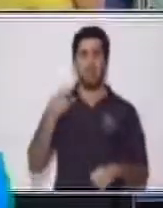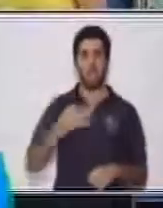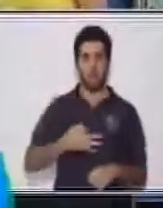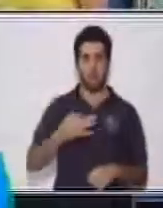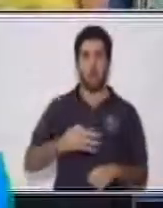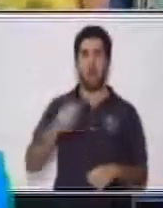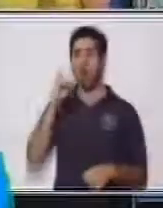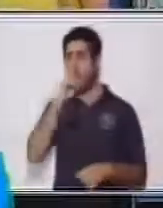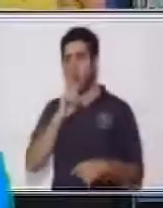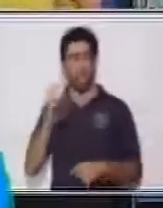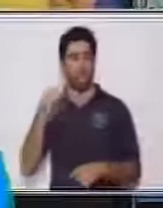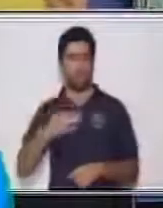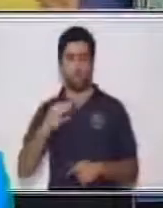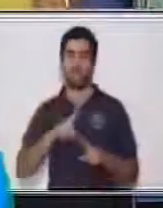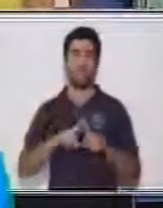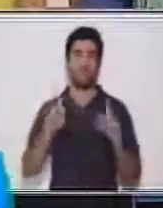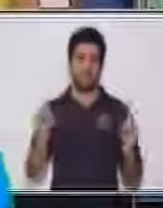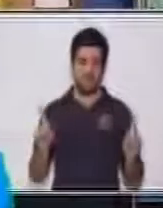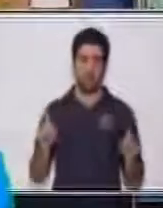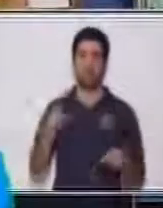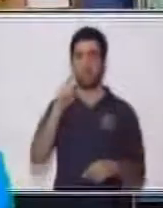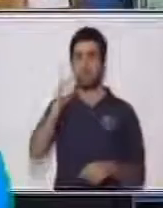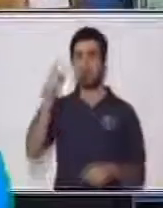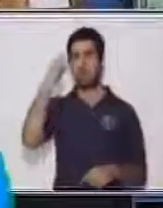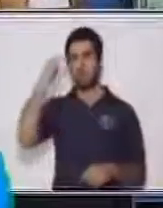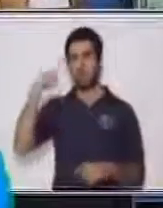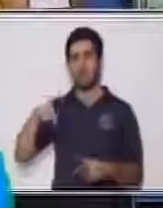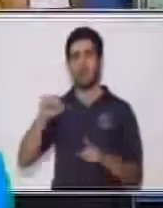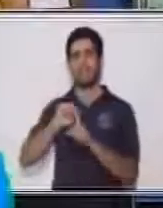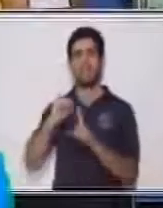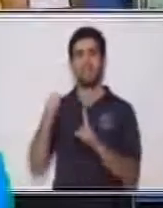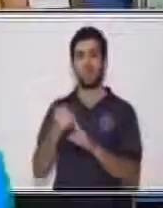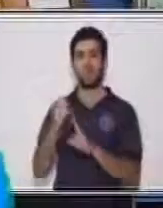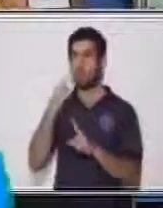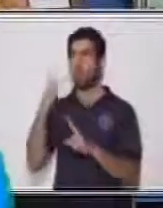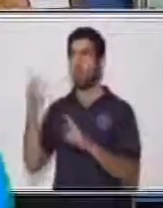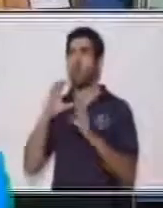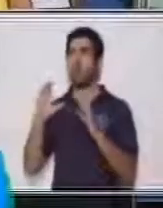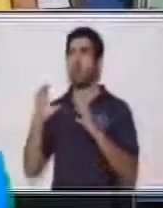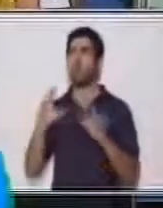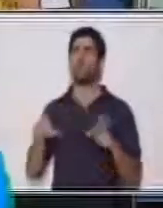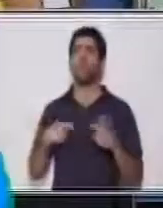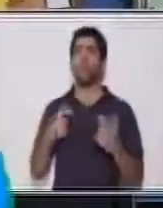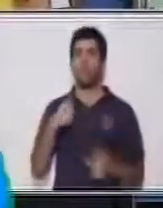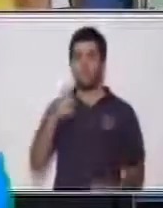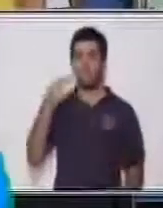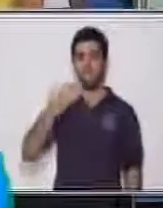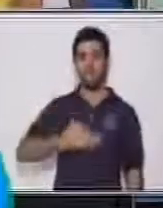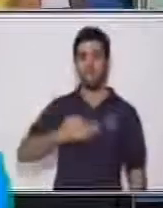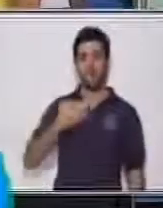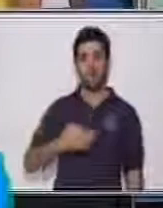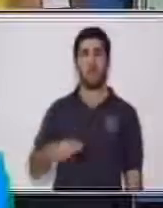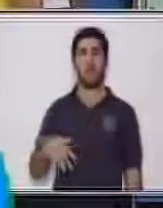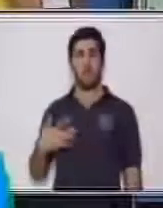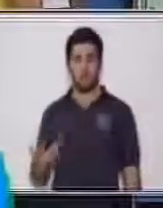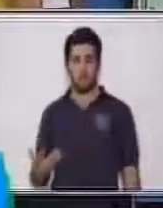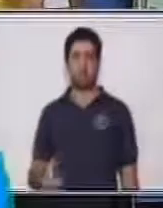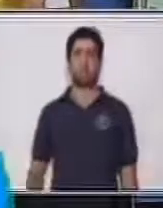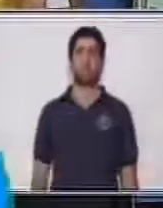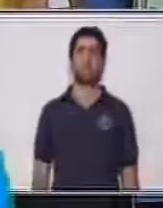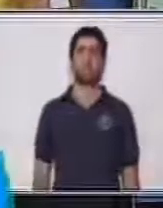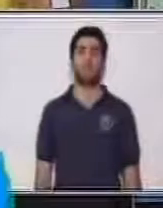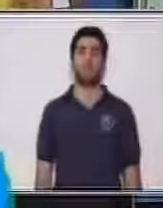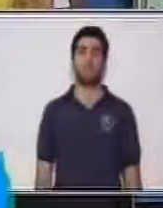informales. Piensa ahorita en una situación de comunicación que sea formal. Muy